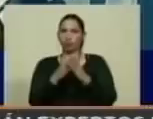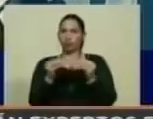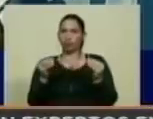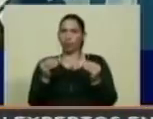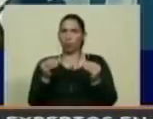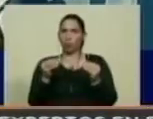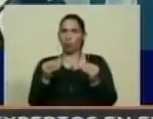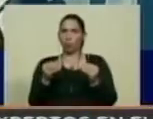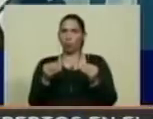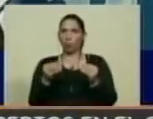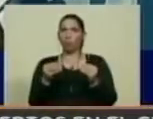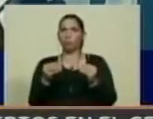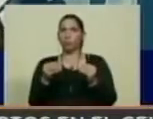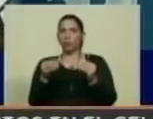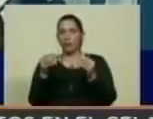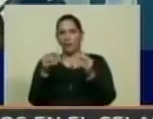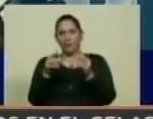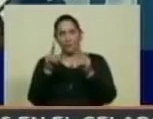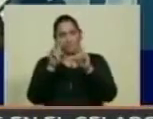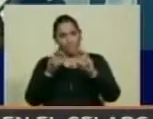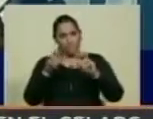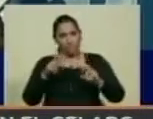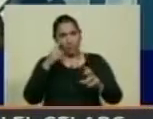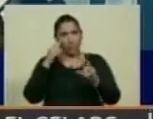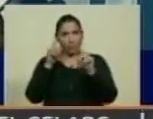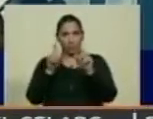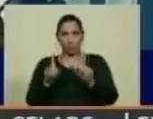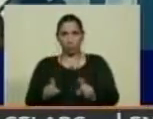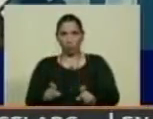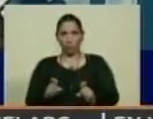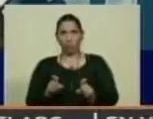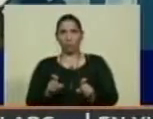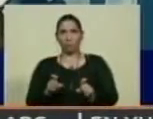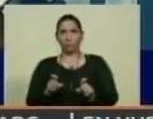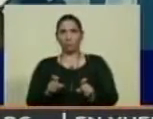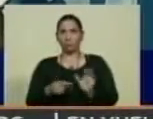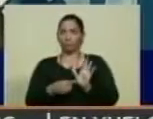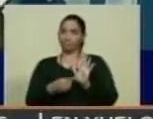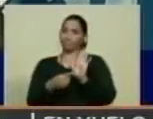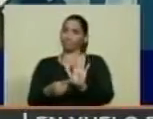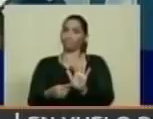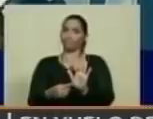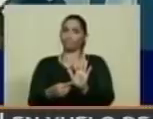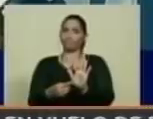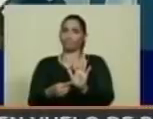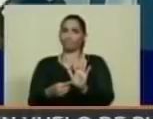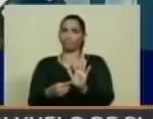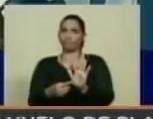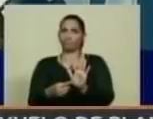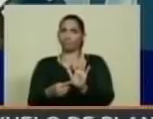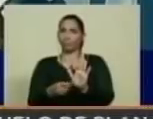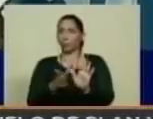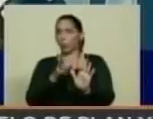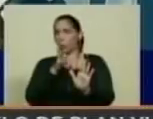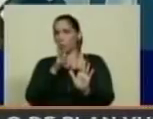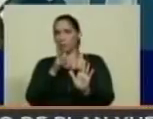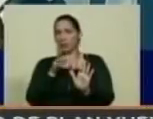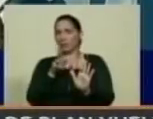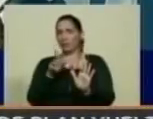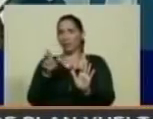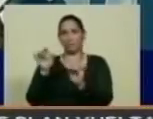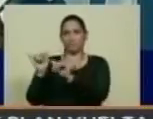criminalística recolectada hasta este momento revela la lamentable circunstancia del suicidio del ciudadano